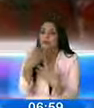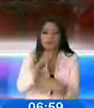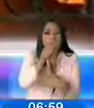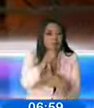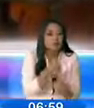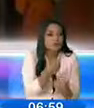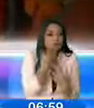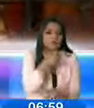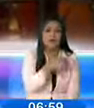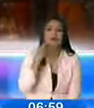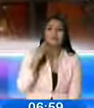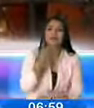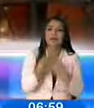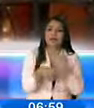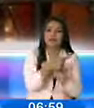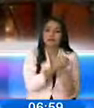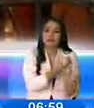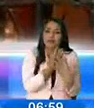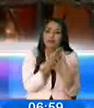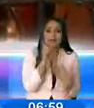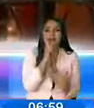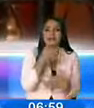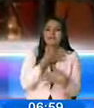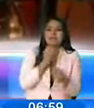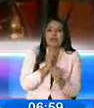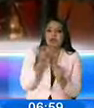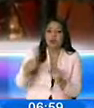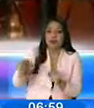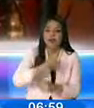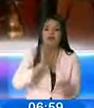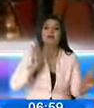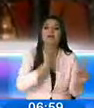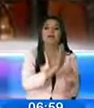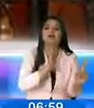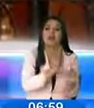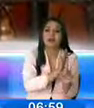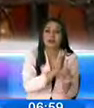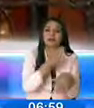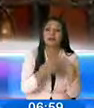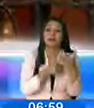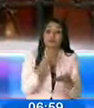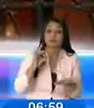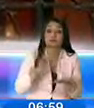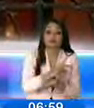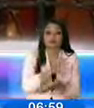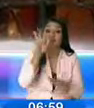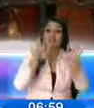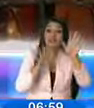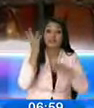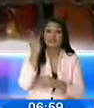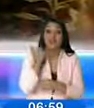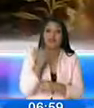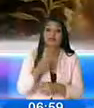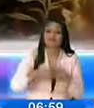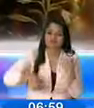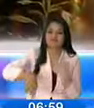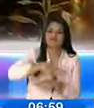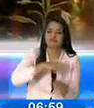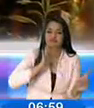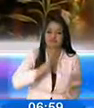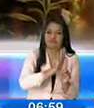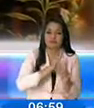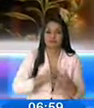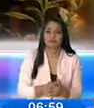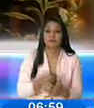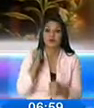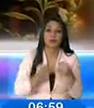miedo, porque ella le habían dicho, vas a ver lo que te voy a hacer la próxima vez. Me expulsarán los 15 días, pero después nos vamos a ver otra vez. Y ese era el último día